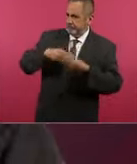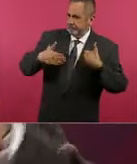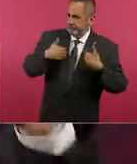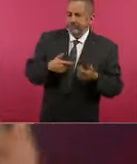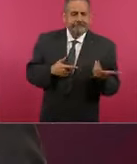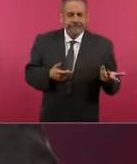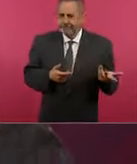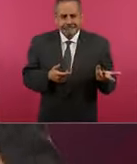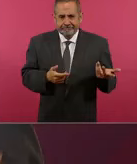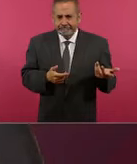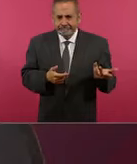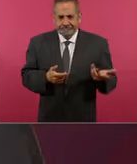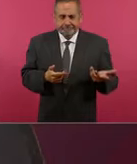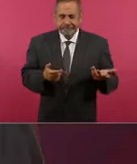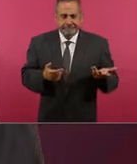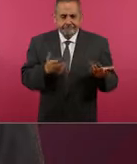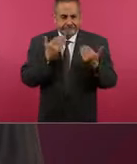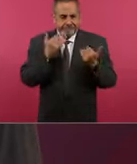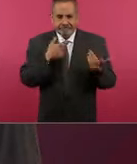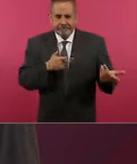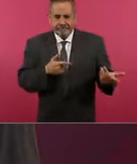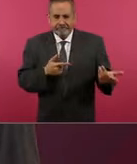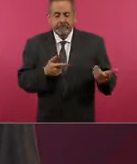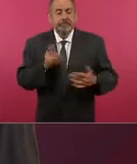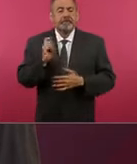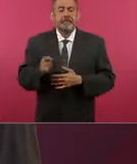Es que se necesita ser